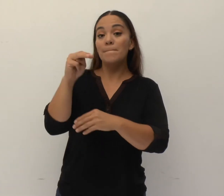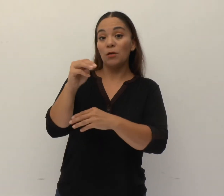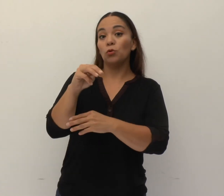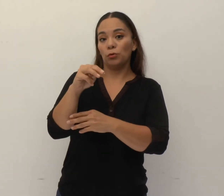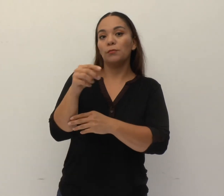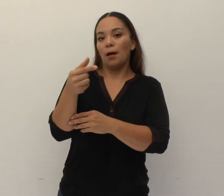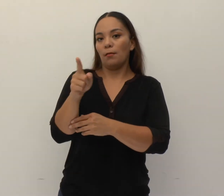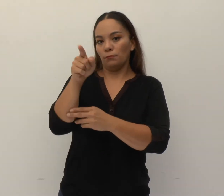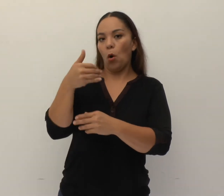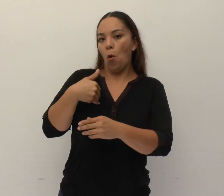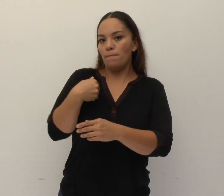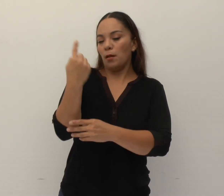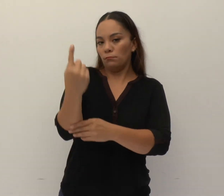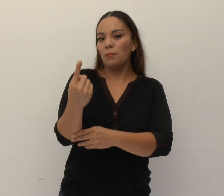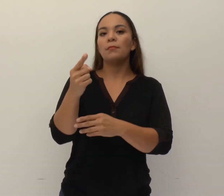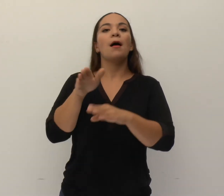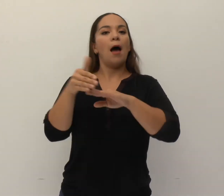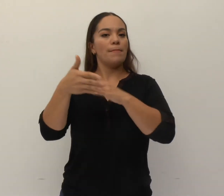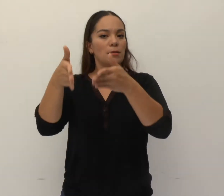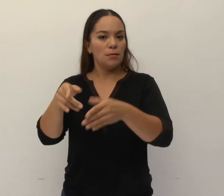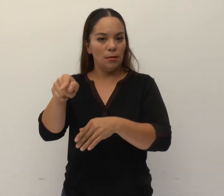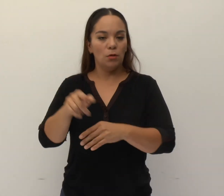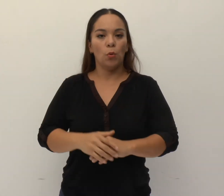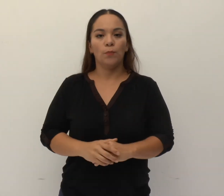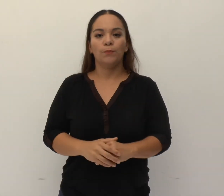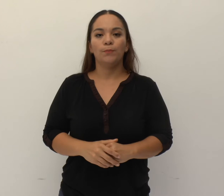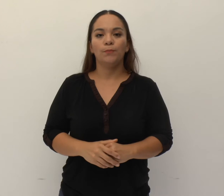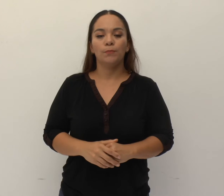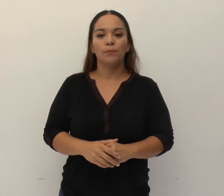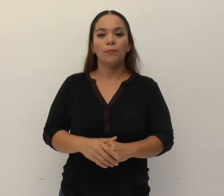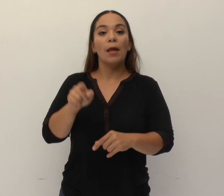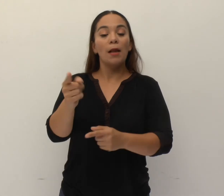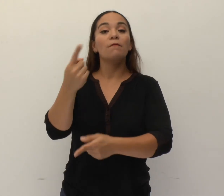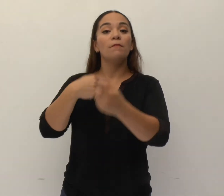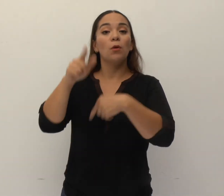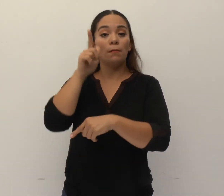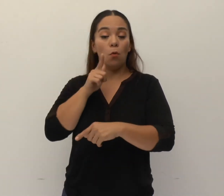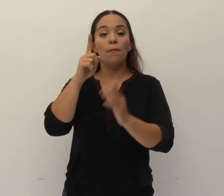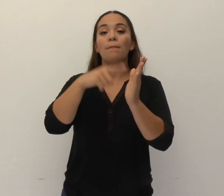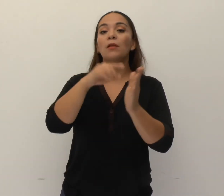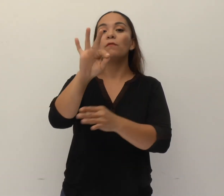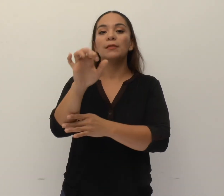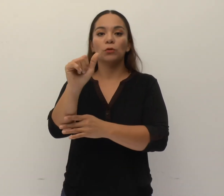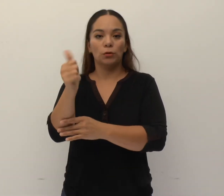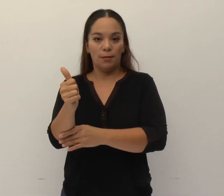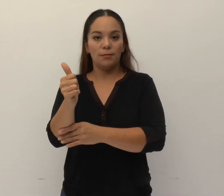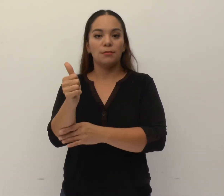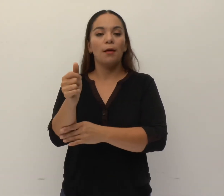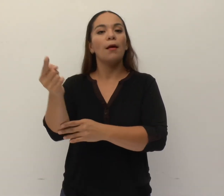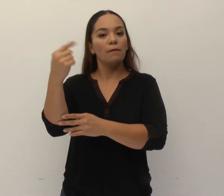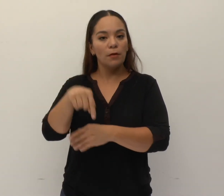Garvey es un jamaiquino que vino a Limón en el año